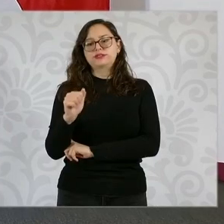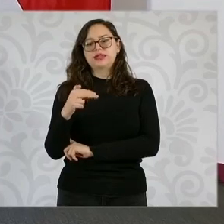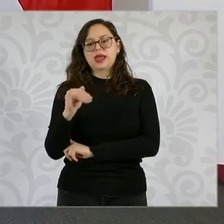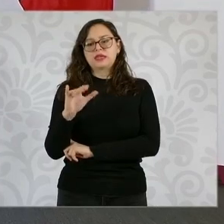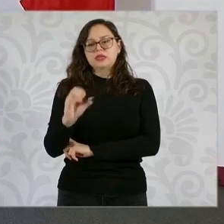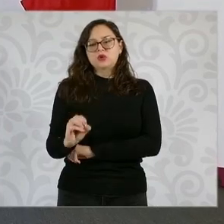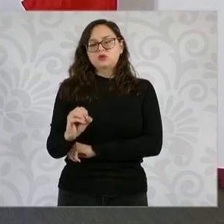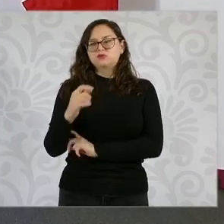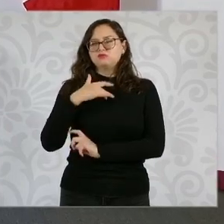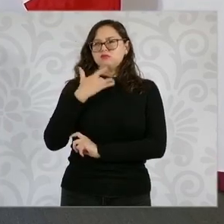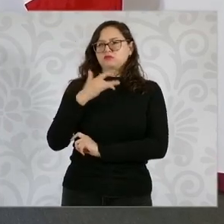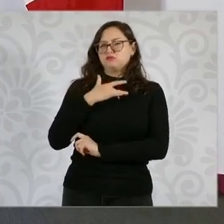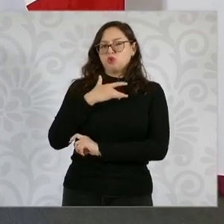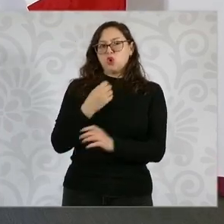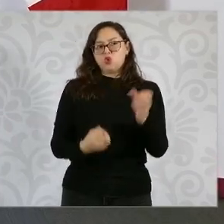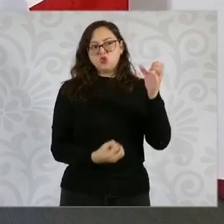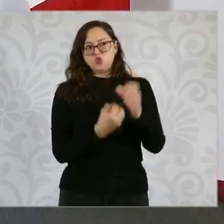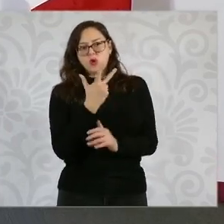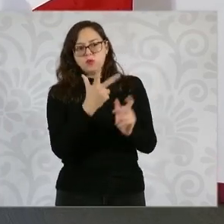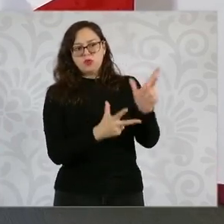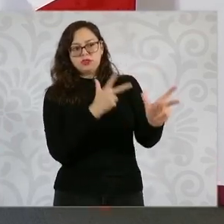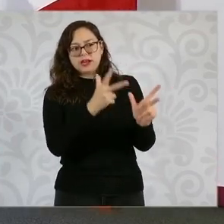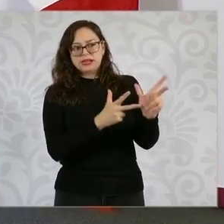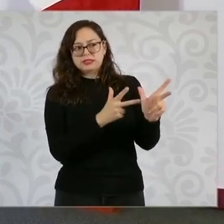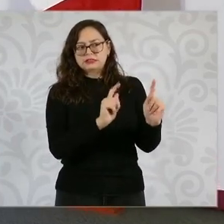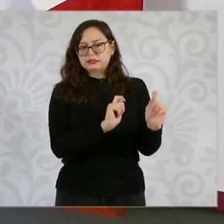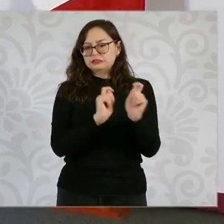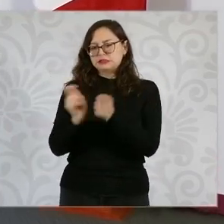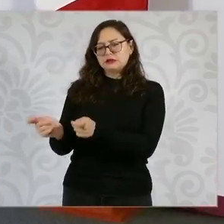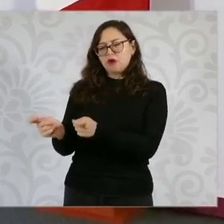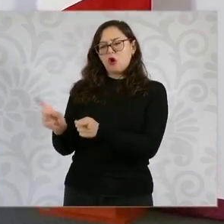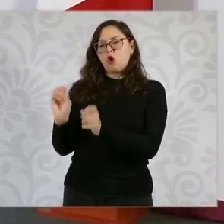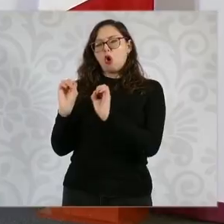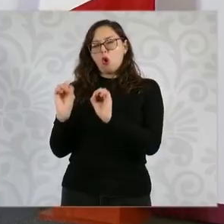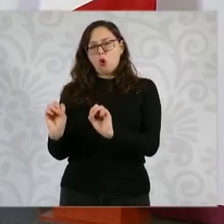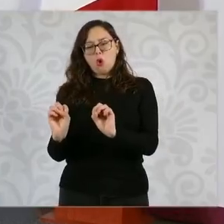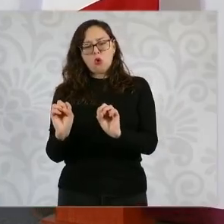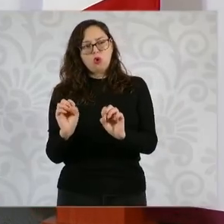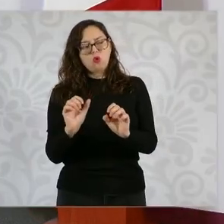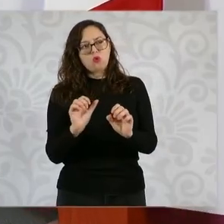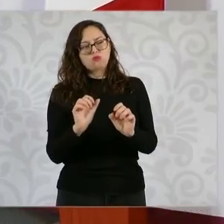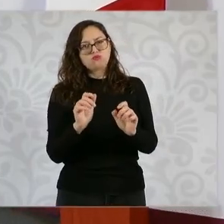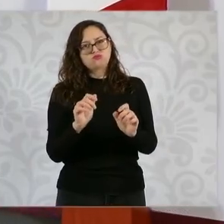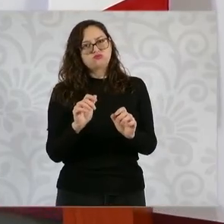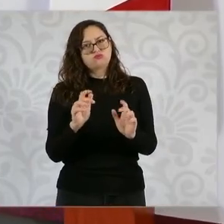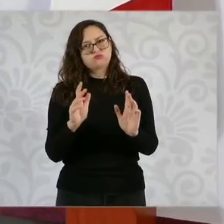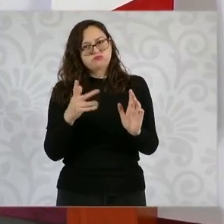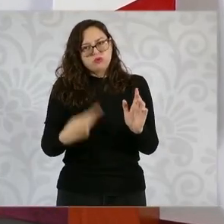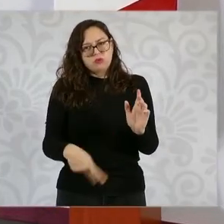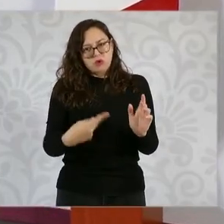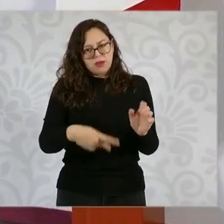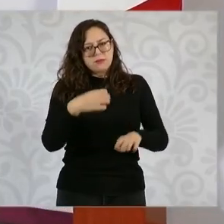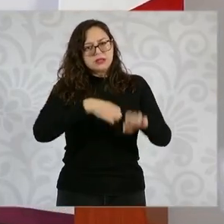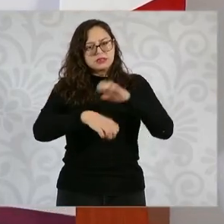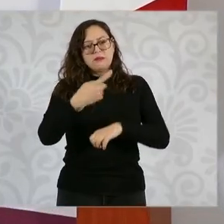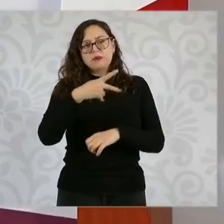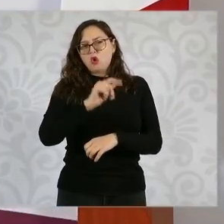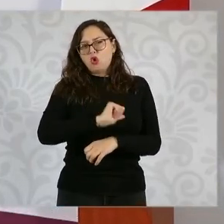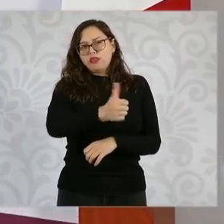valorando si los nuevos trenes van a ser administrados por ellos o por un organismo distinto, pero es